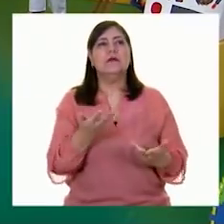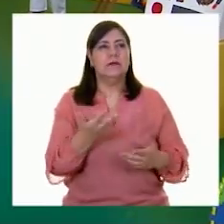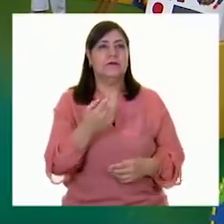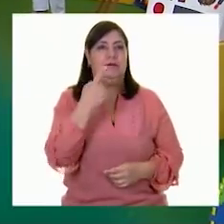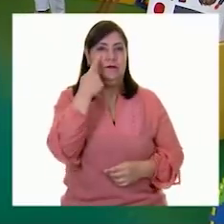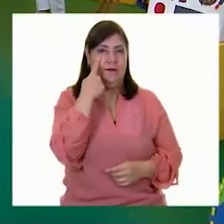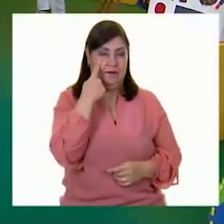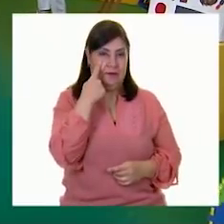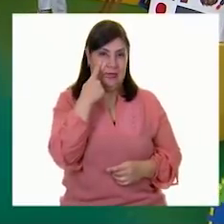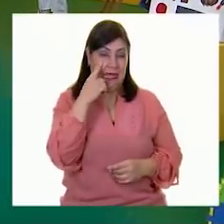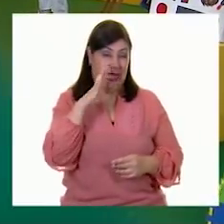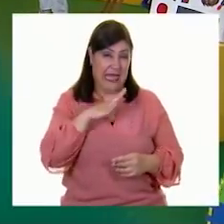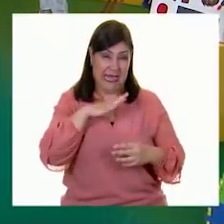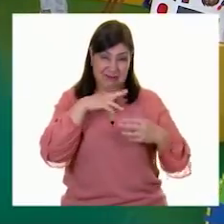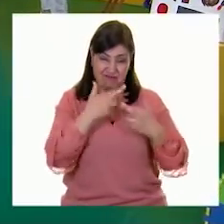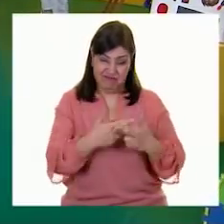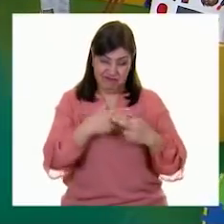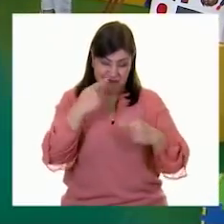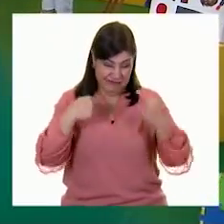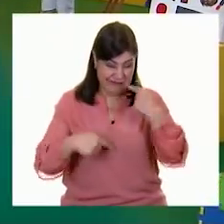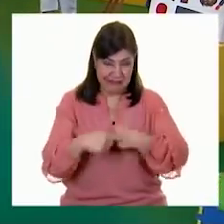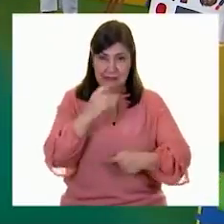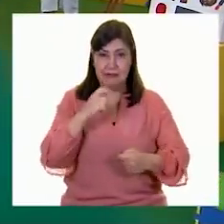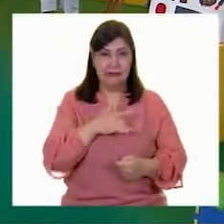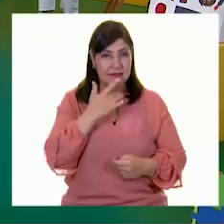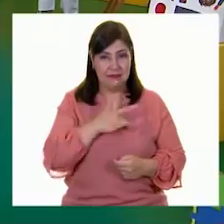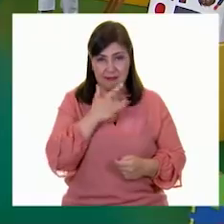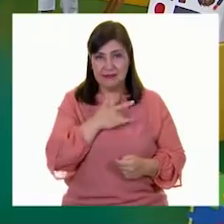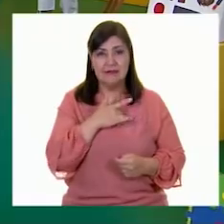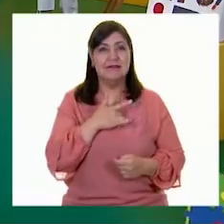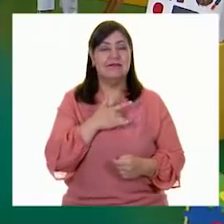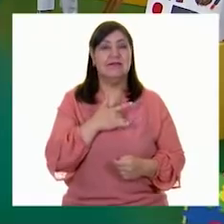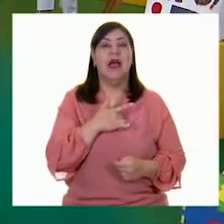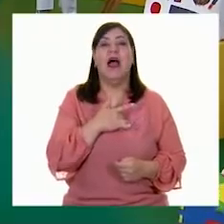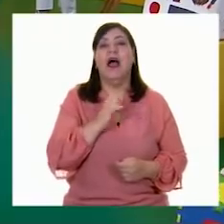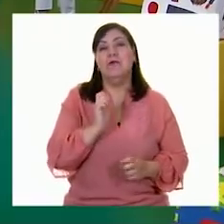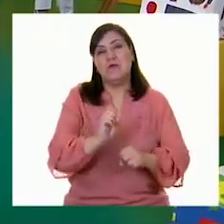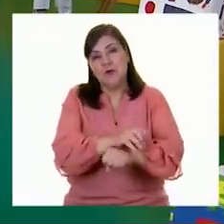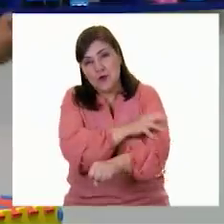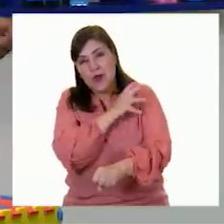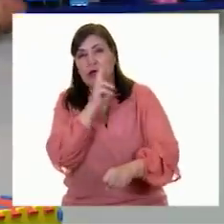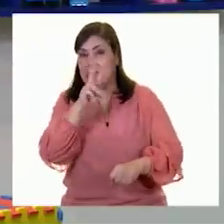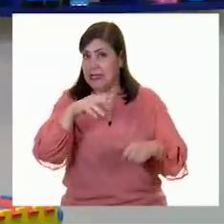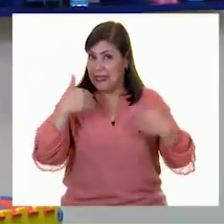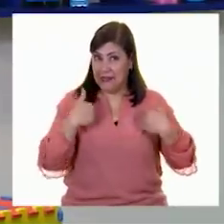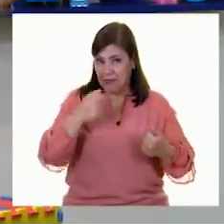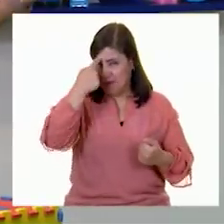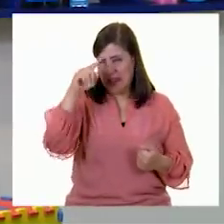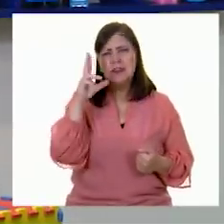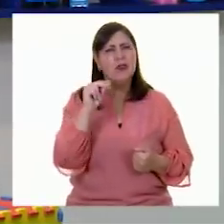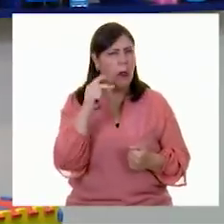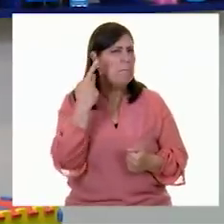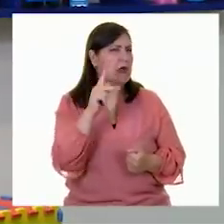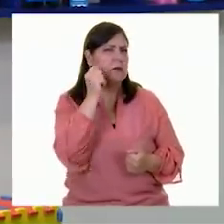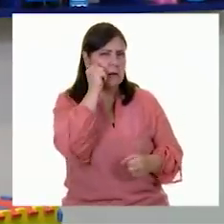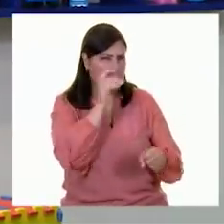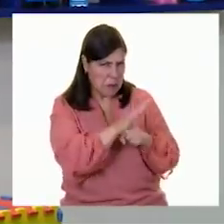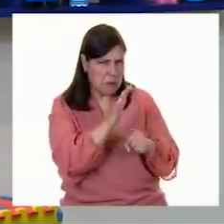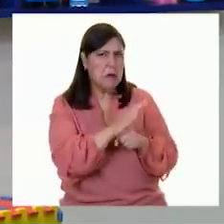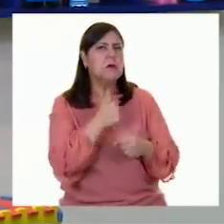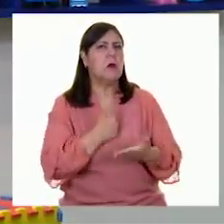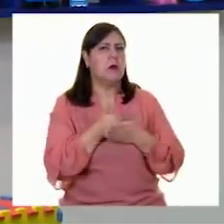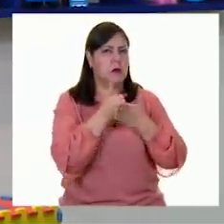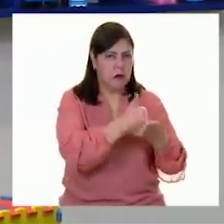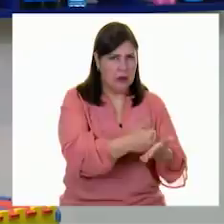el universo de emociones no es tan fácil de entender, pero para eso estamos contigo, para ayudarte a entenderlo.